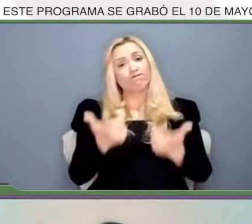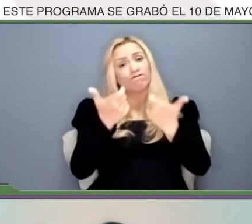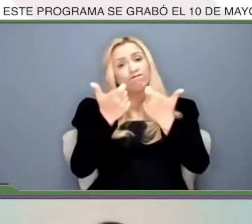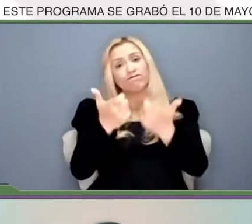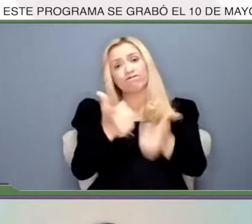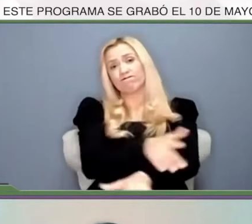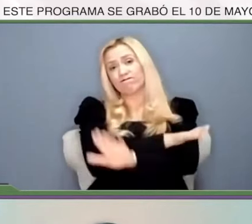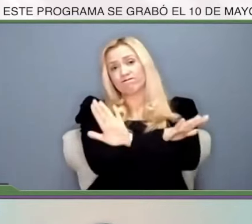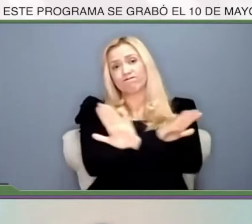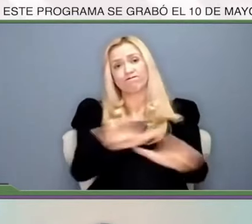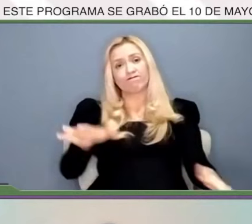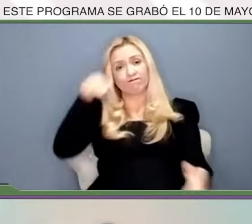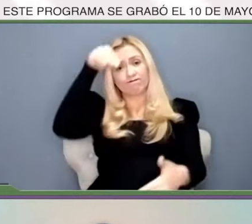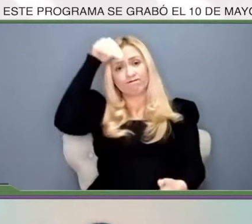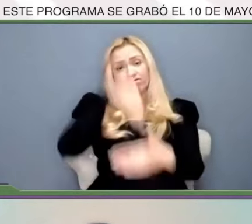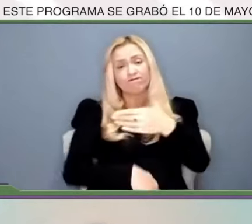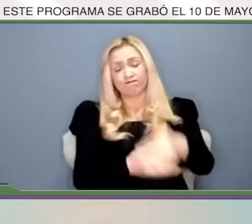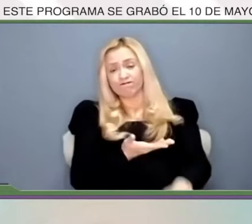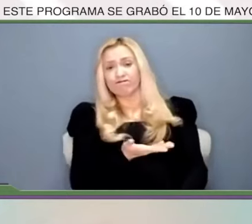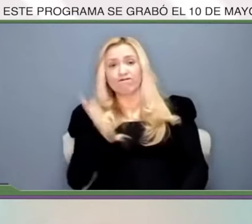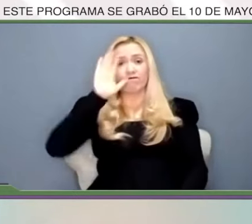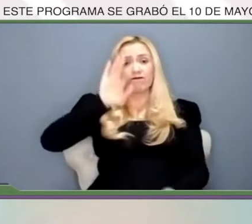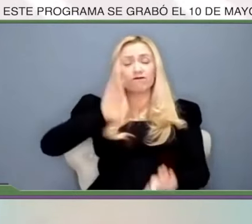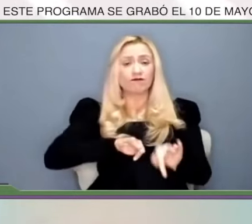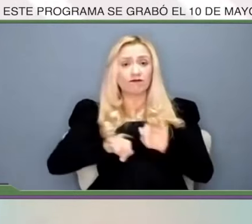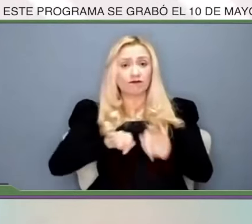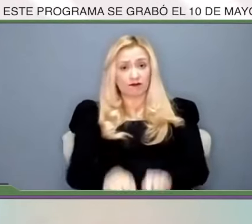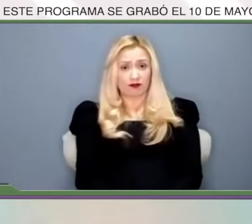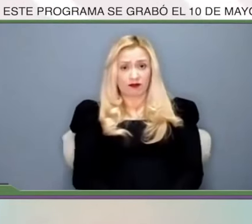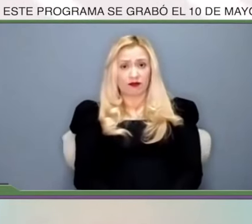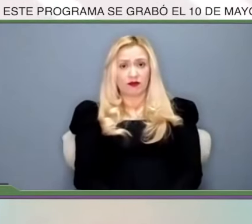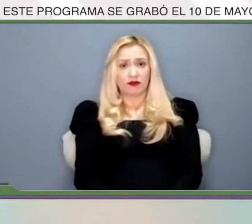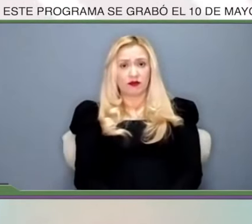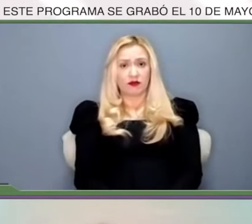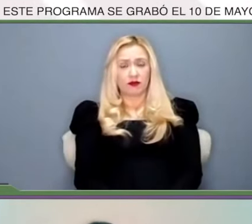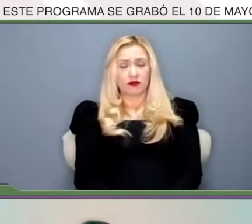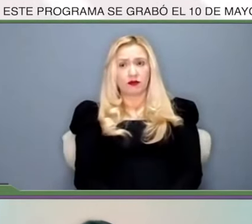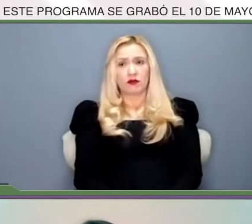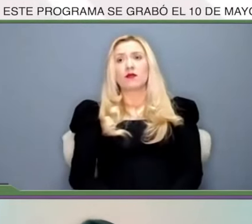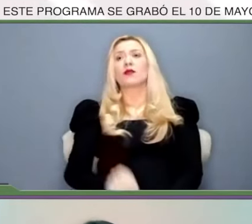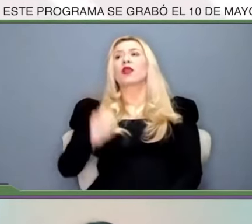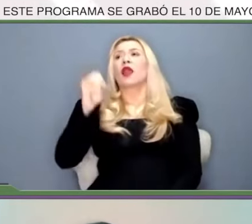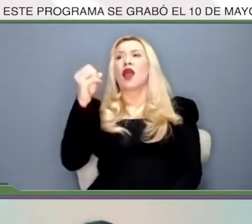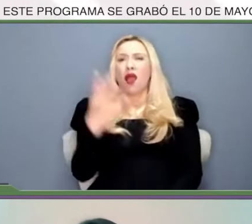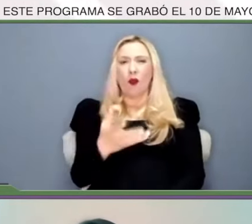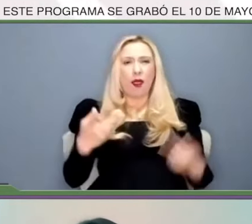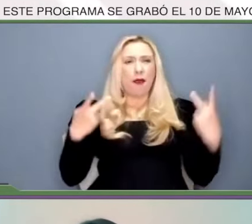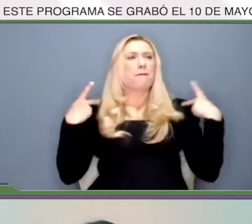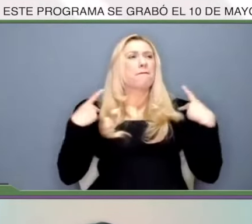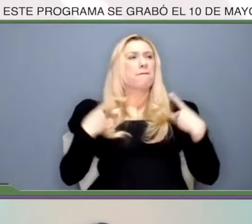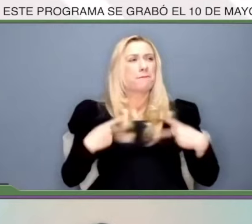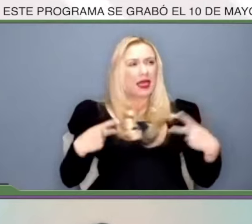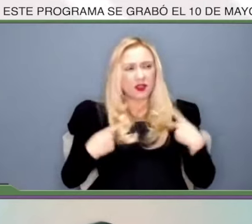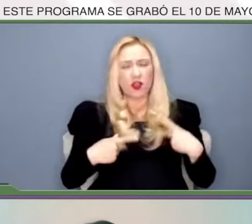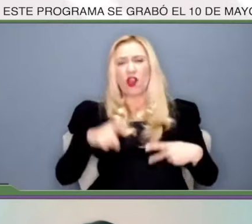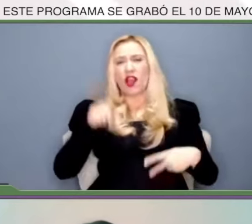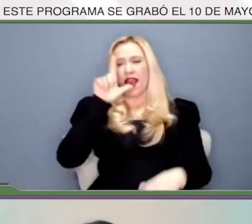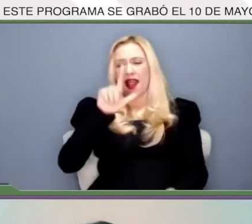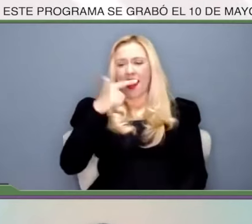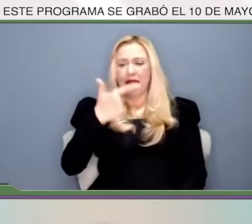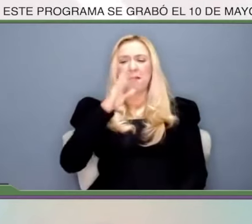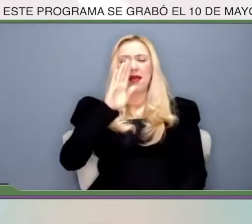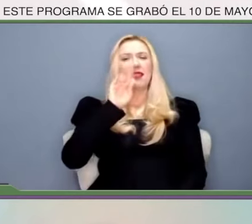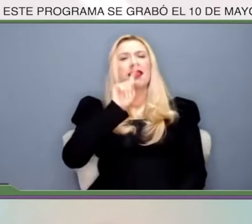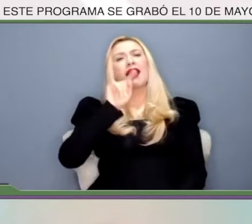ingresos. También llama la atención que aunque las personas LGBTI más